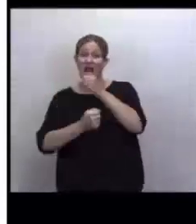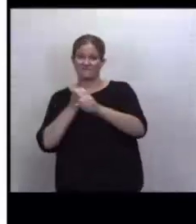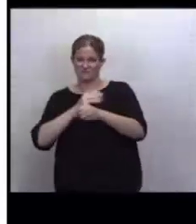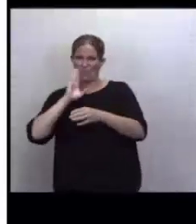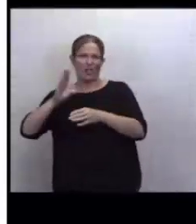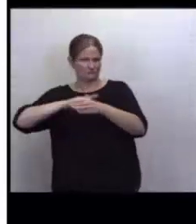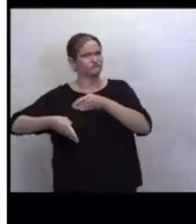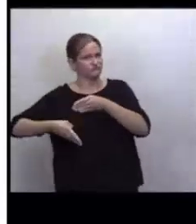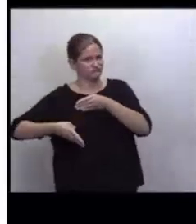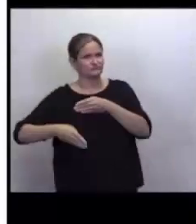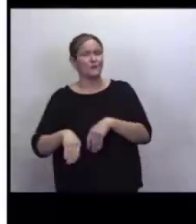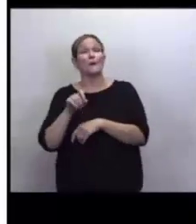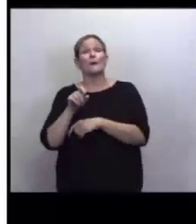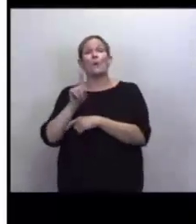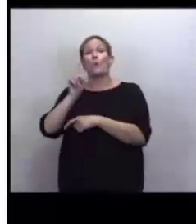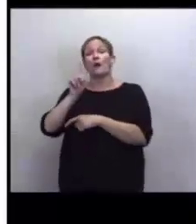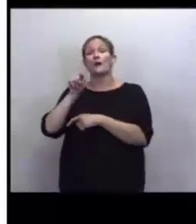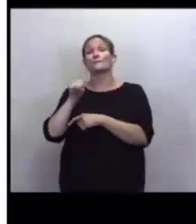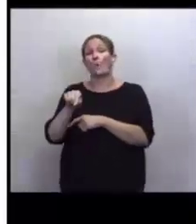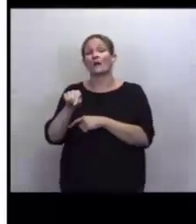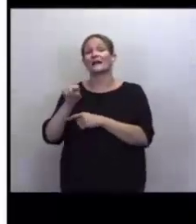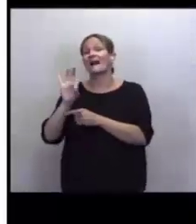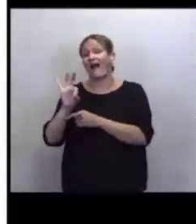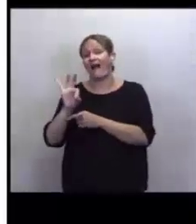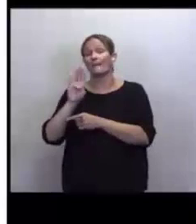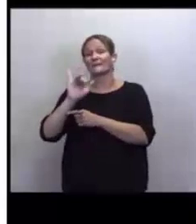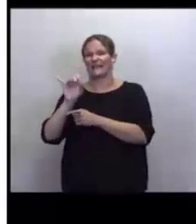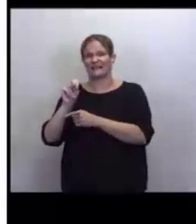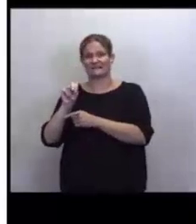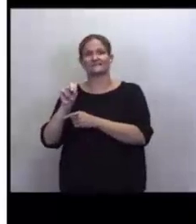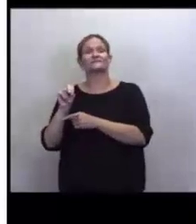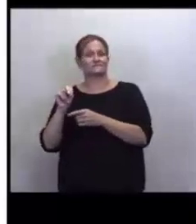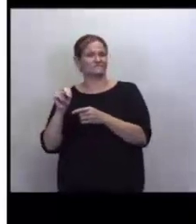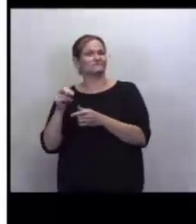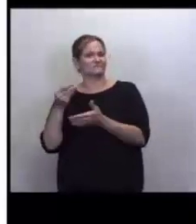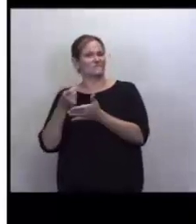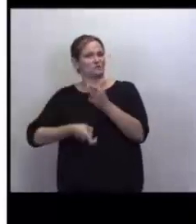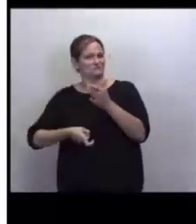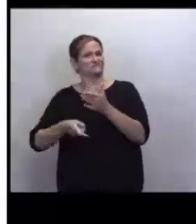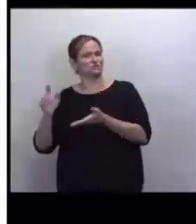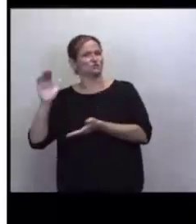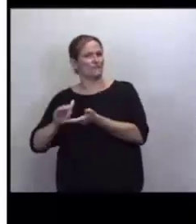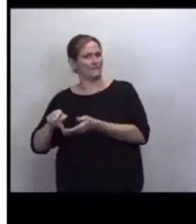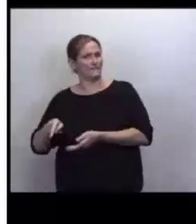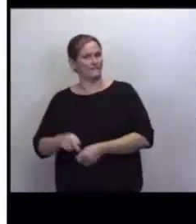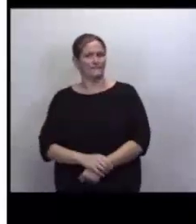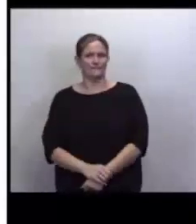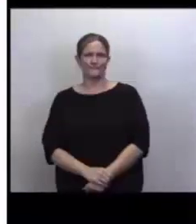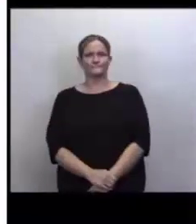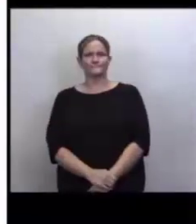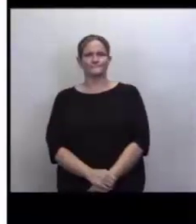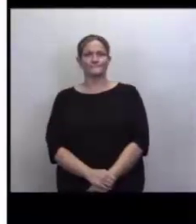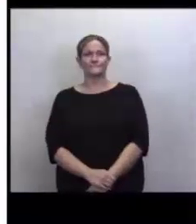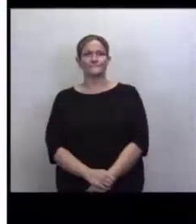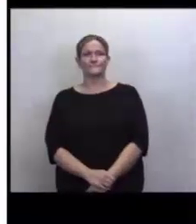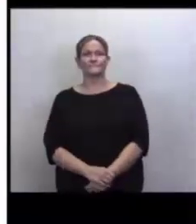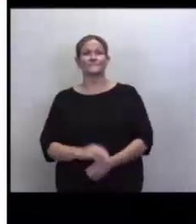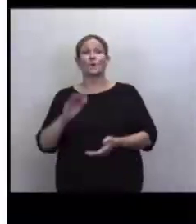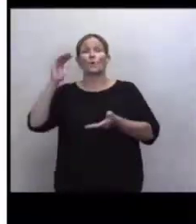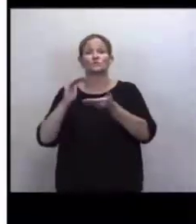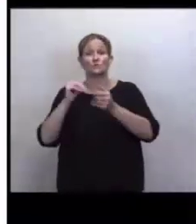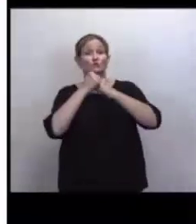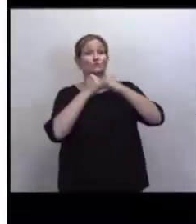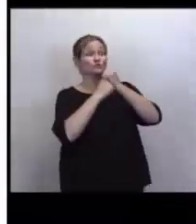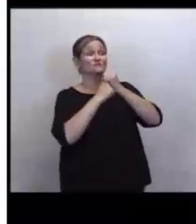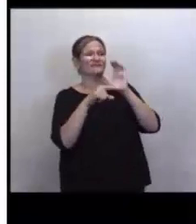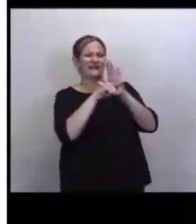costaría $2.2 millones, mientras que la alternativa de red comunitaria demoraría 5 años y costaría